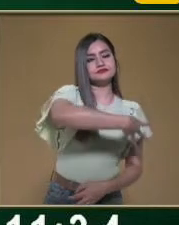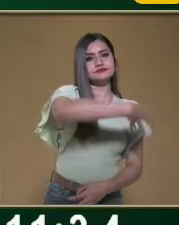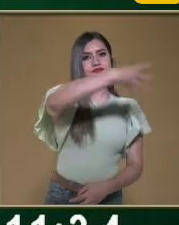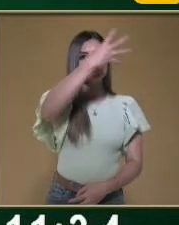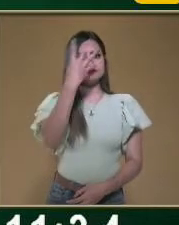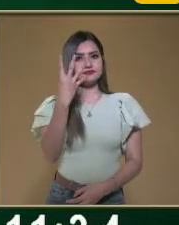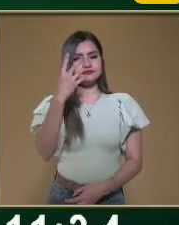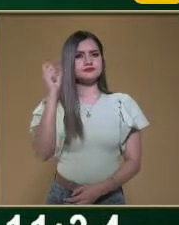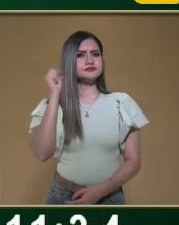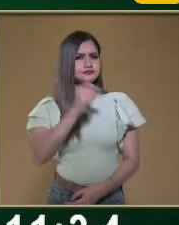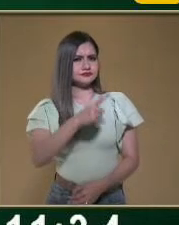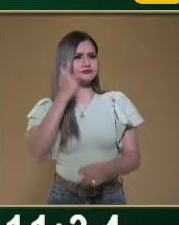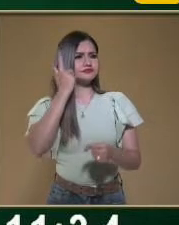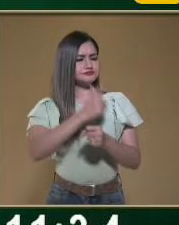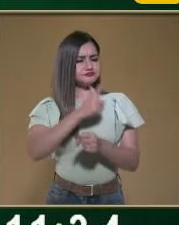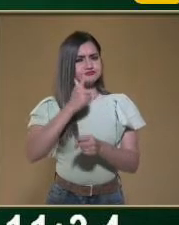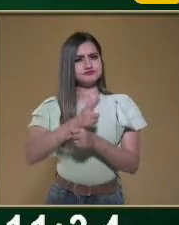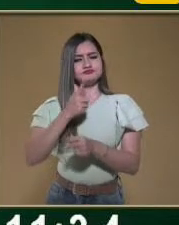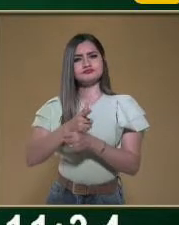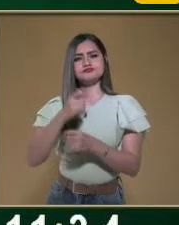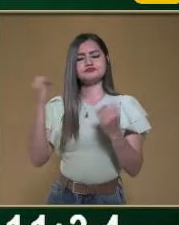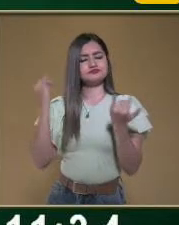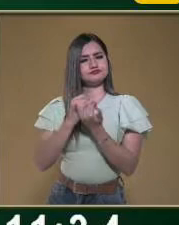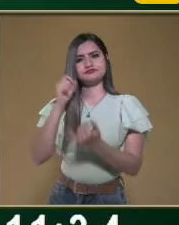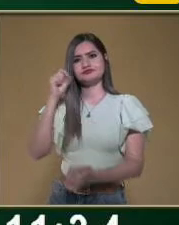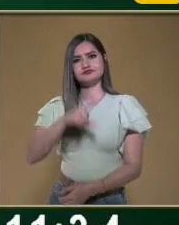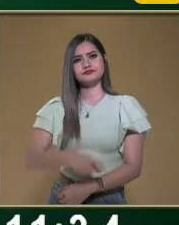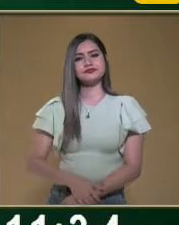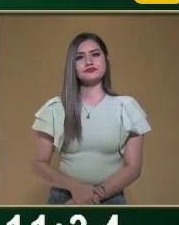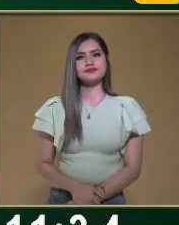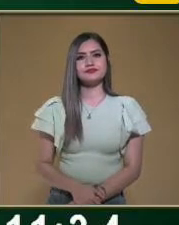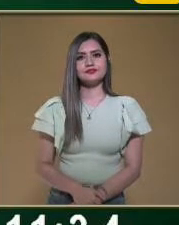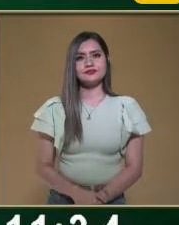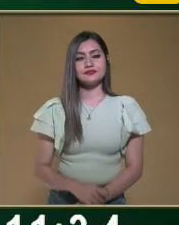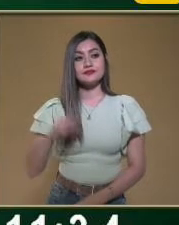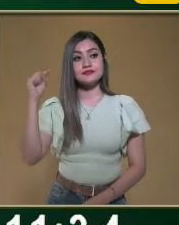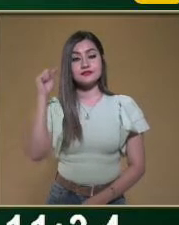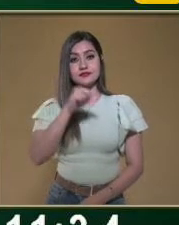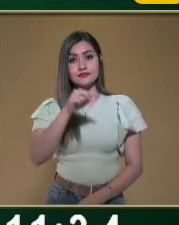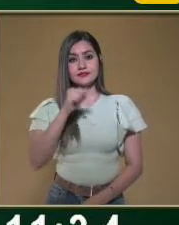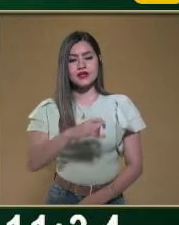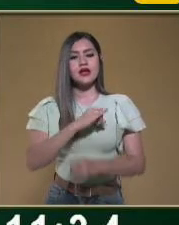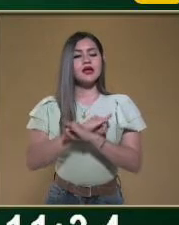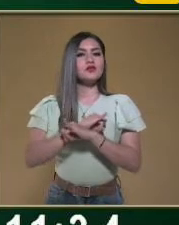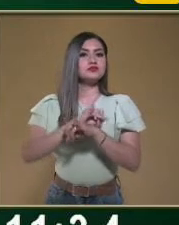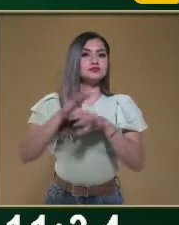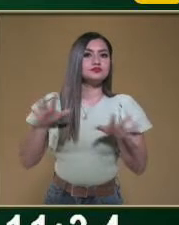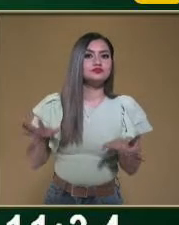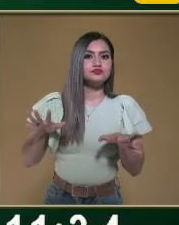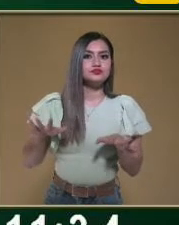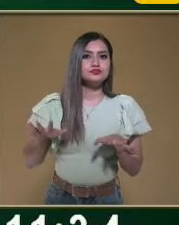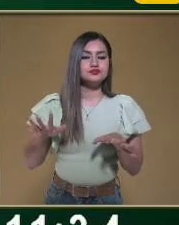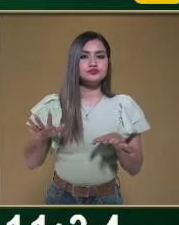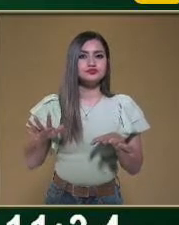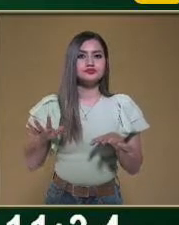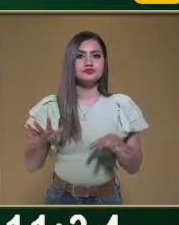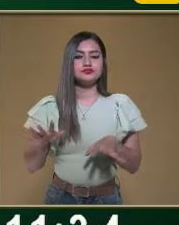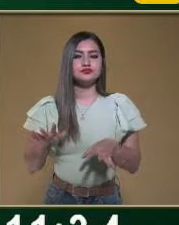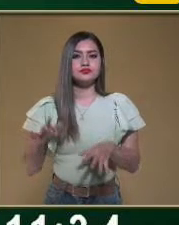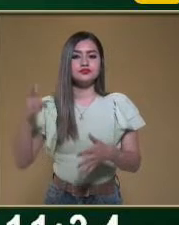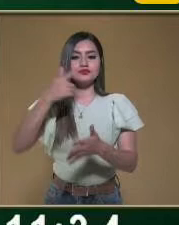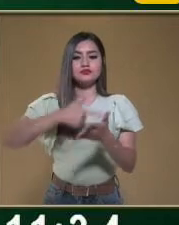puedes encontrar ahí, ya que ese cartel te informa un evento que va a